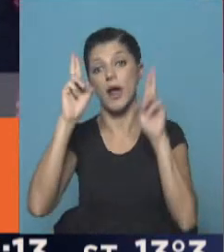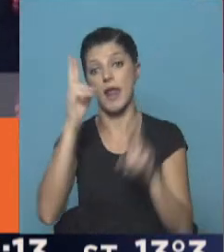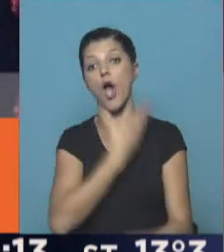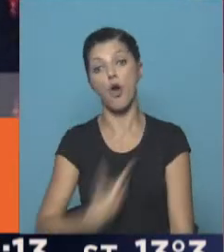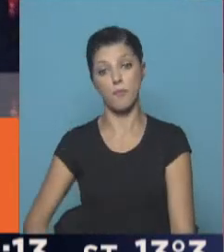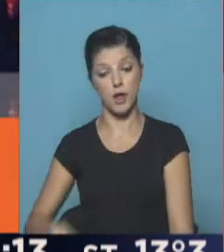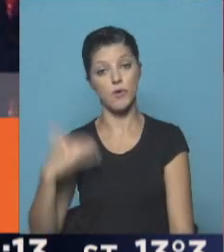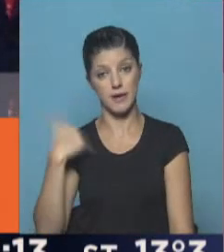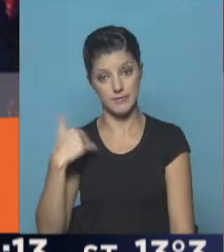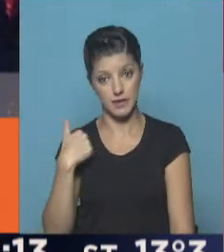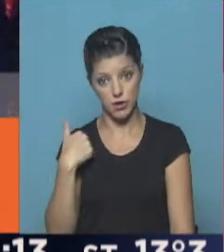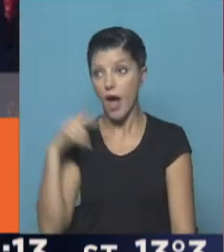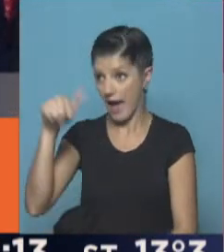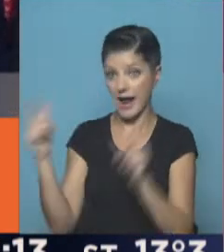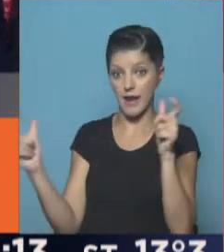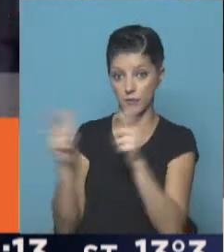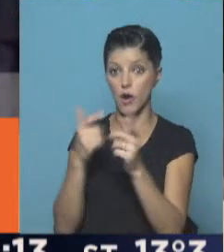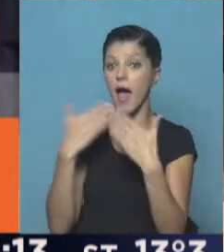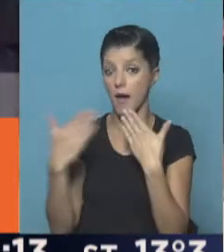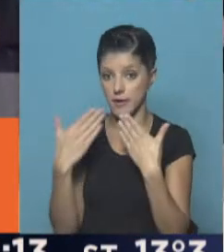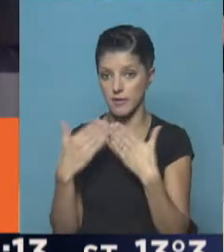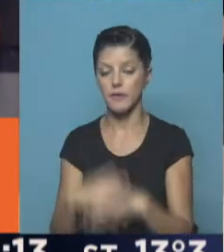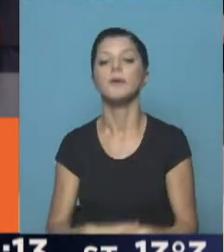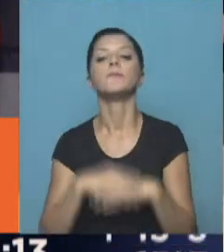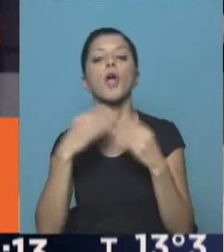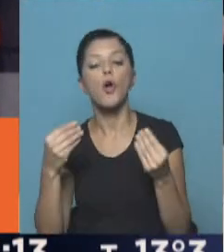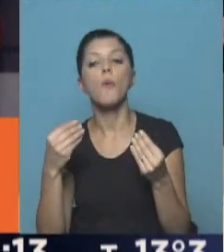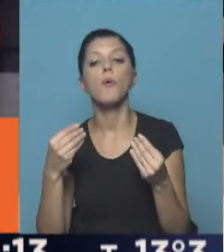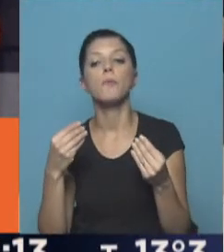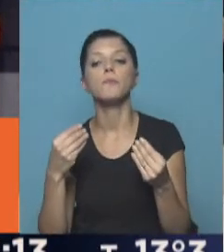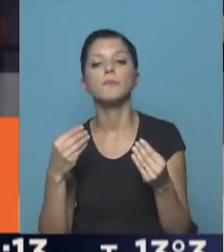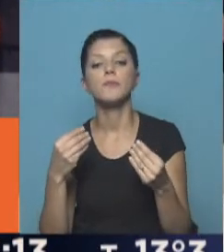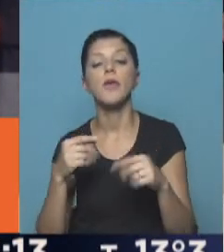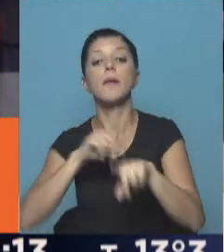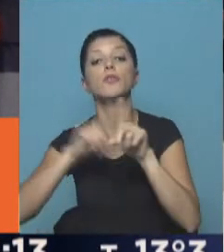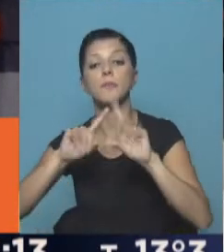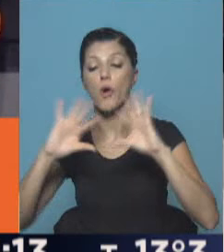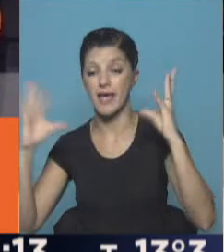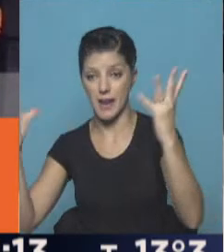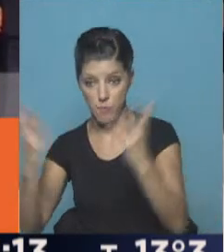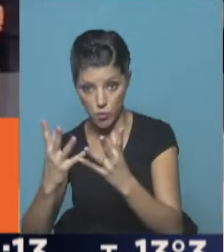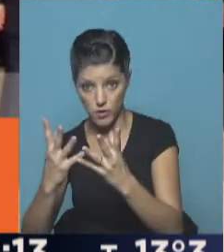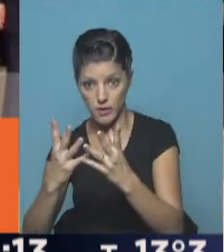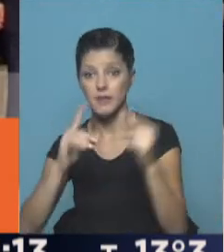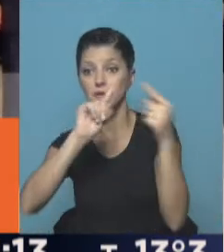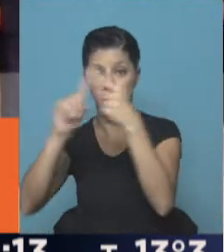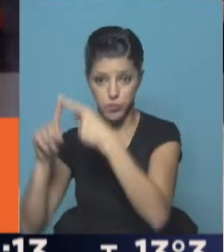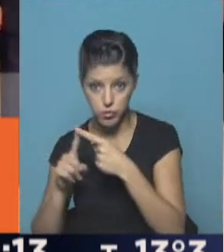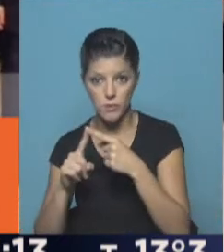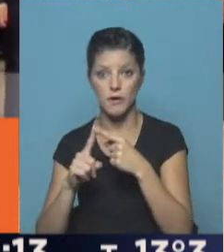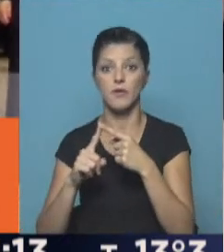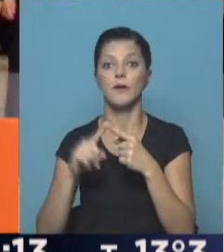en claro en la reunión del G20, es cómo lidiar con una globalización que en esta encarnación, vía digitalización